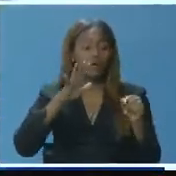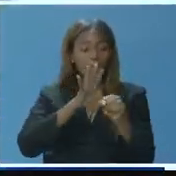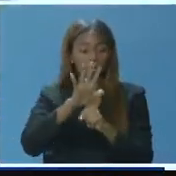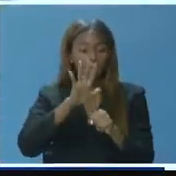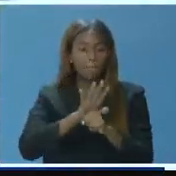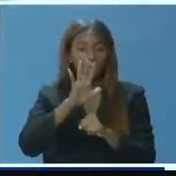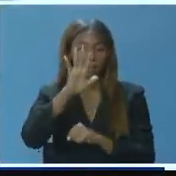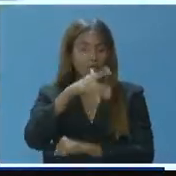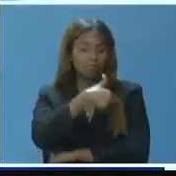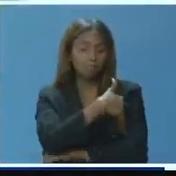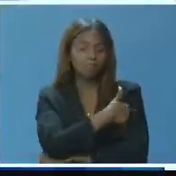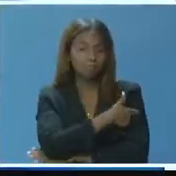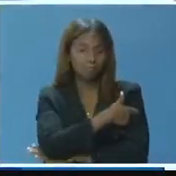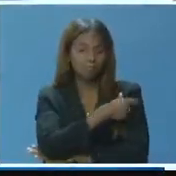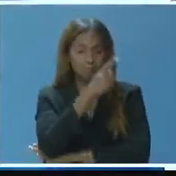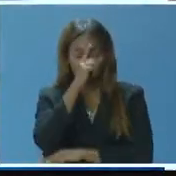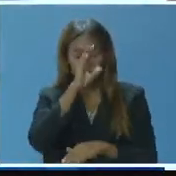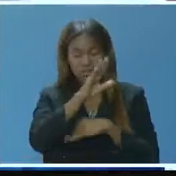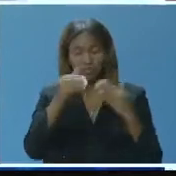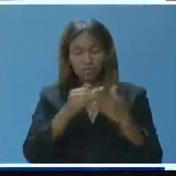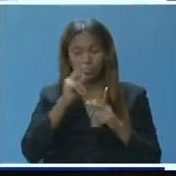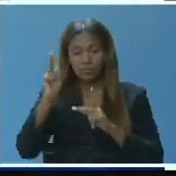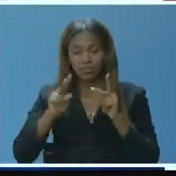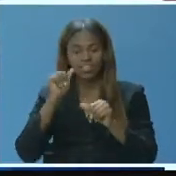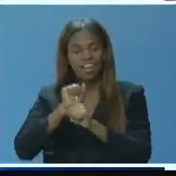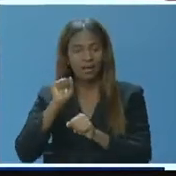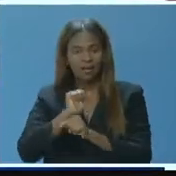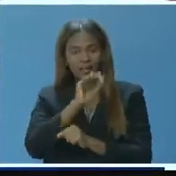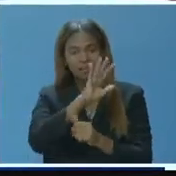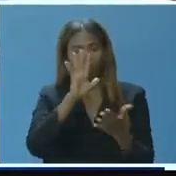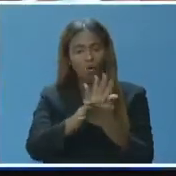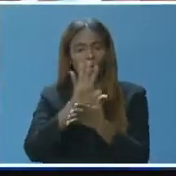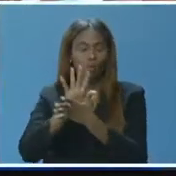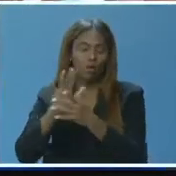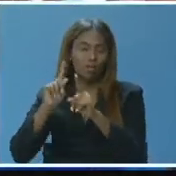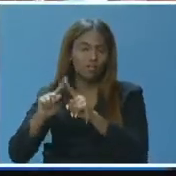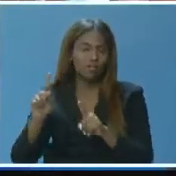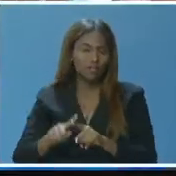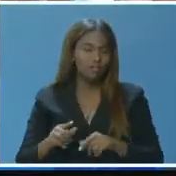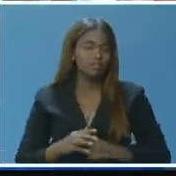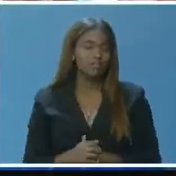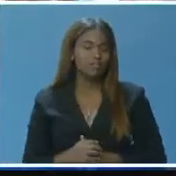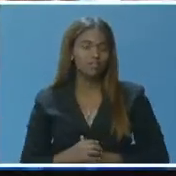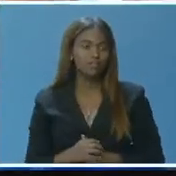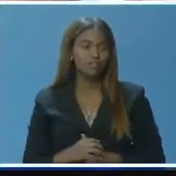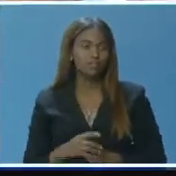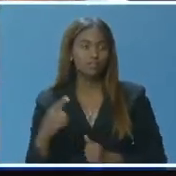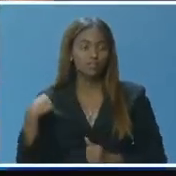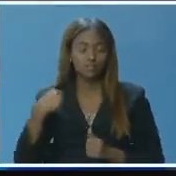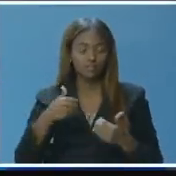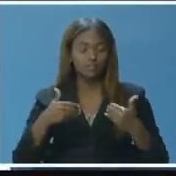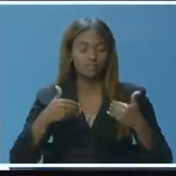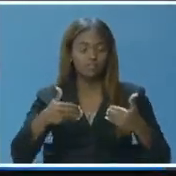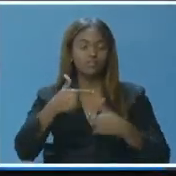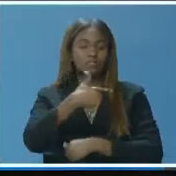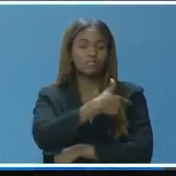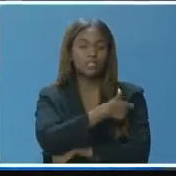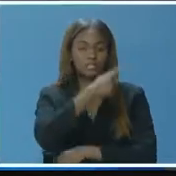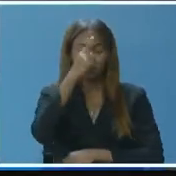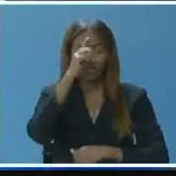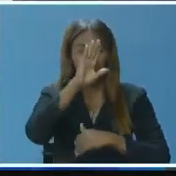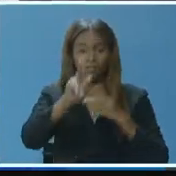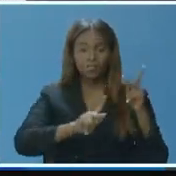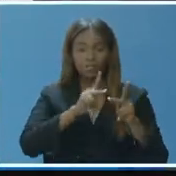la inoculación de todo el personal administrativo y docente. Iniciamos hoy una jornada de vacuna para los empleados y haciéndole prueba